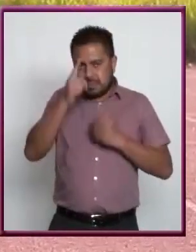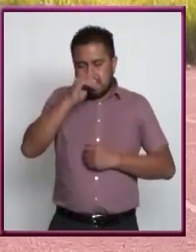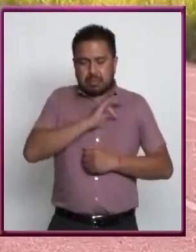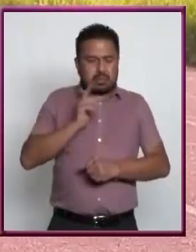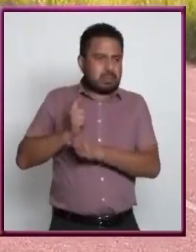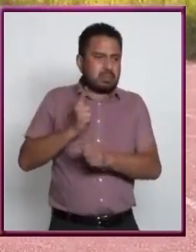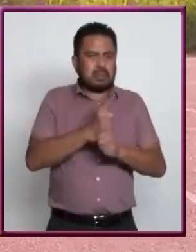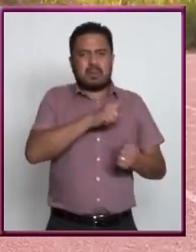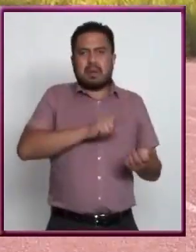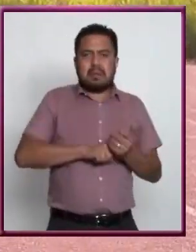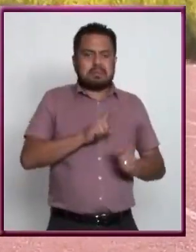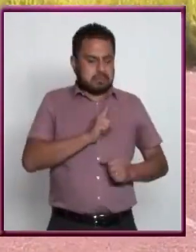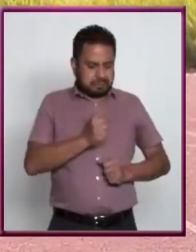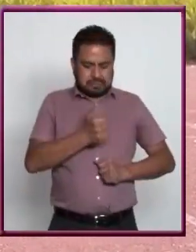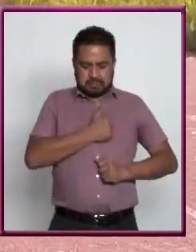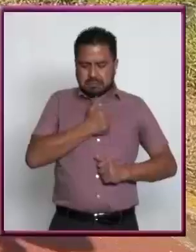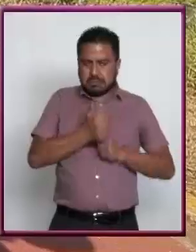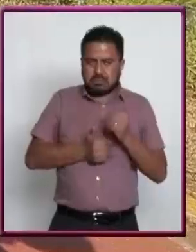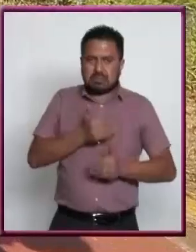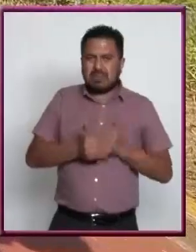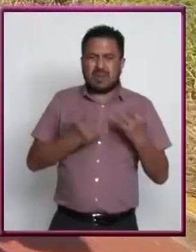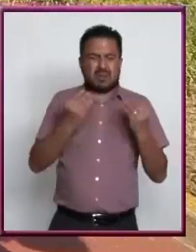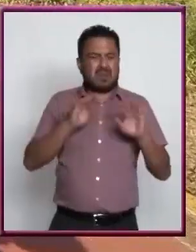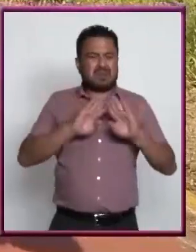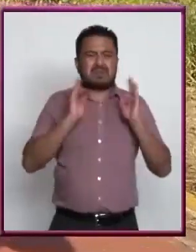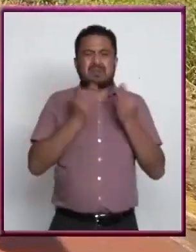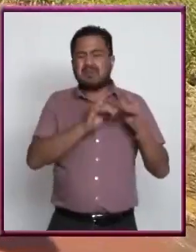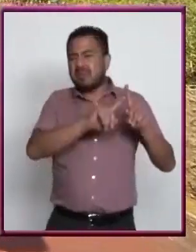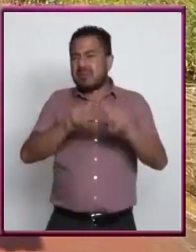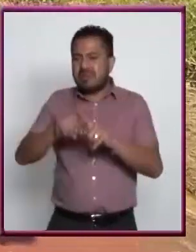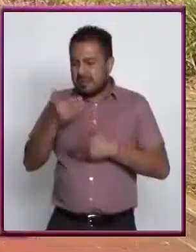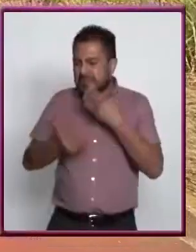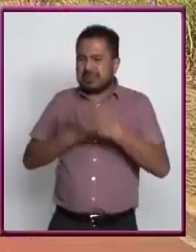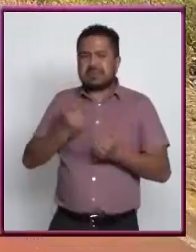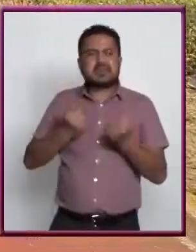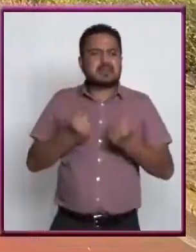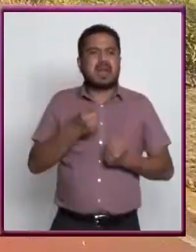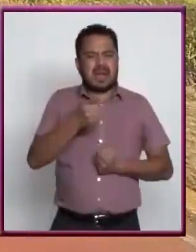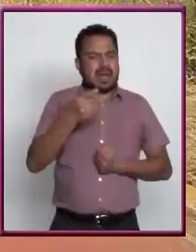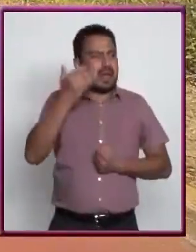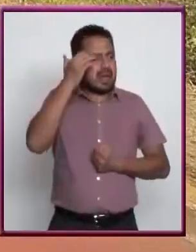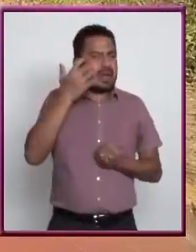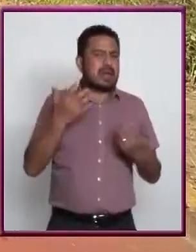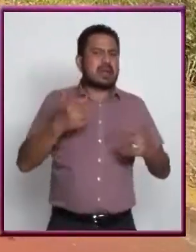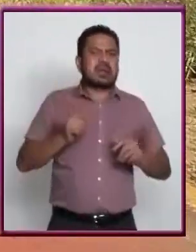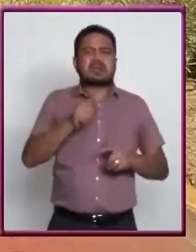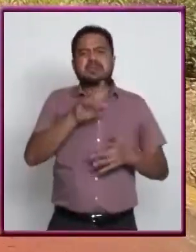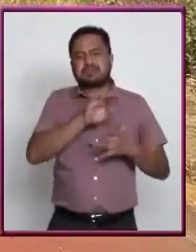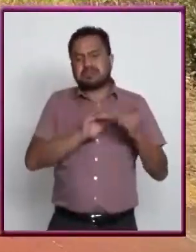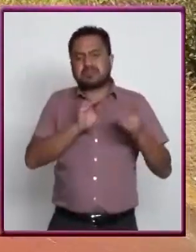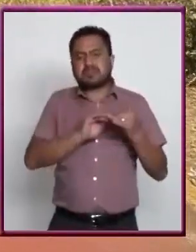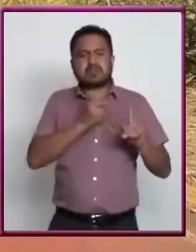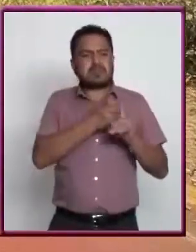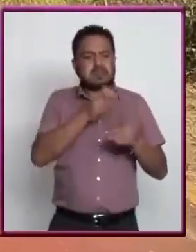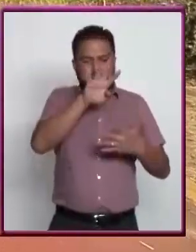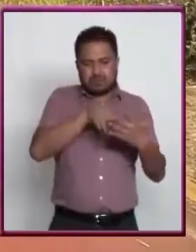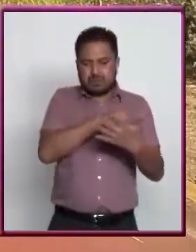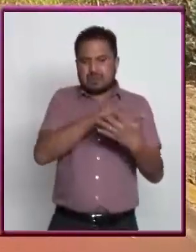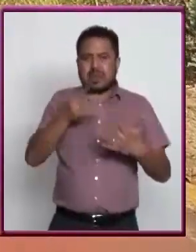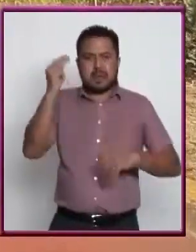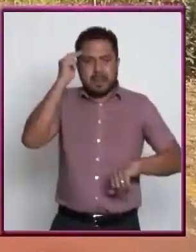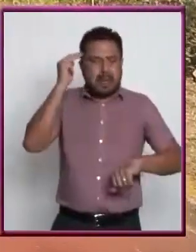poder ver tus propios avances. Hay muchas formas de estudiar que seguramente tú ya conoces. Subrayar y hacer